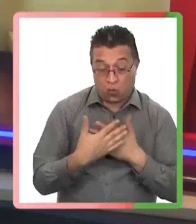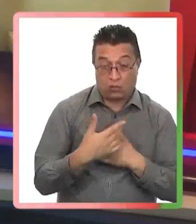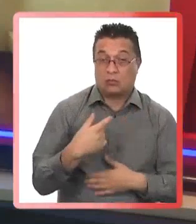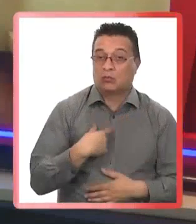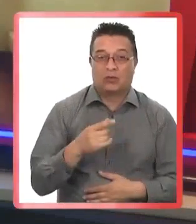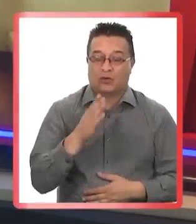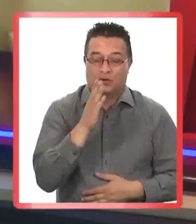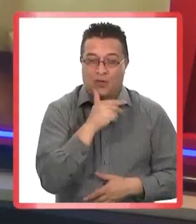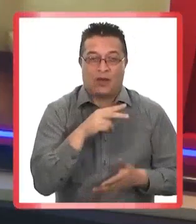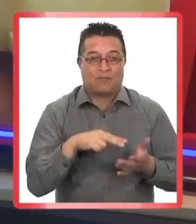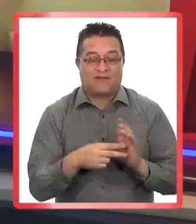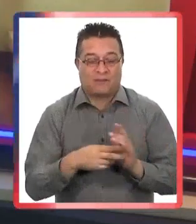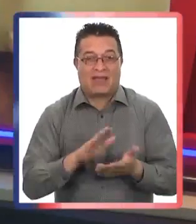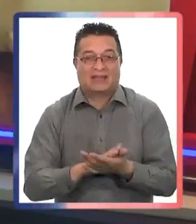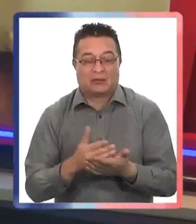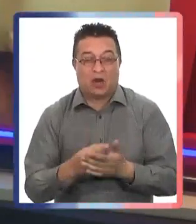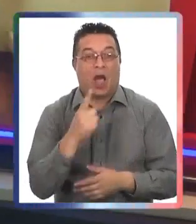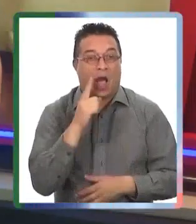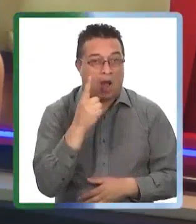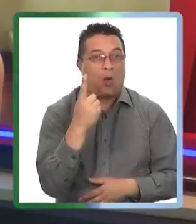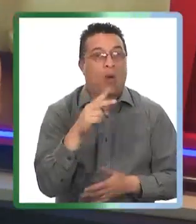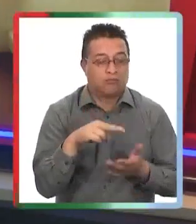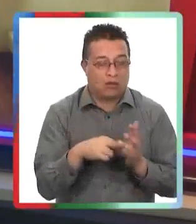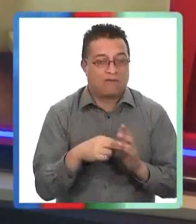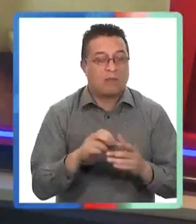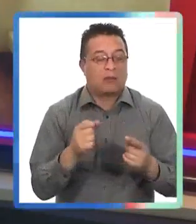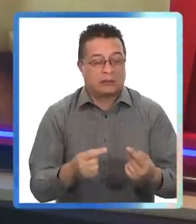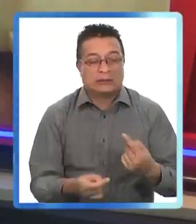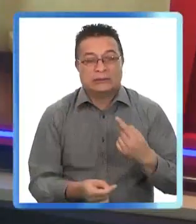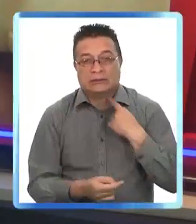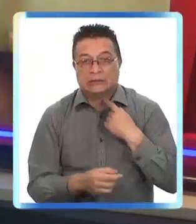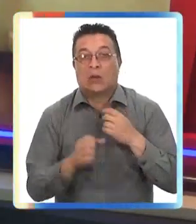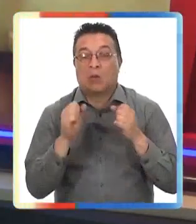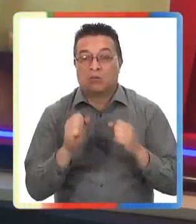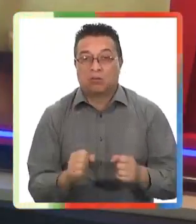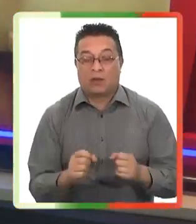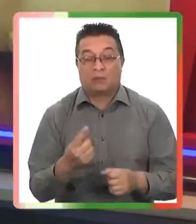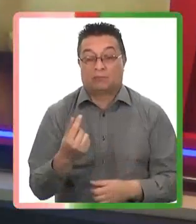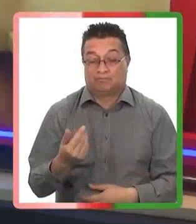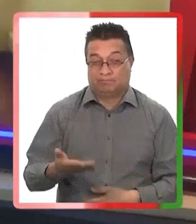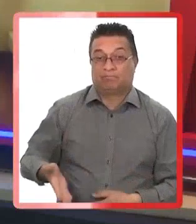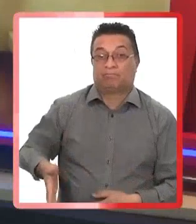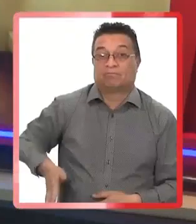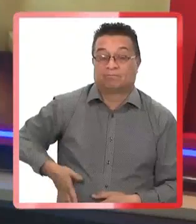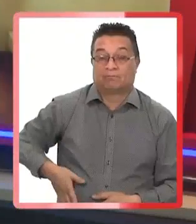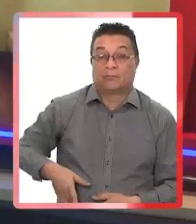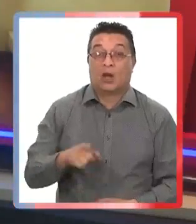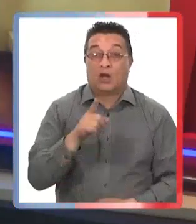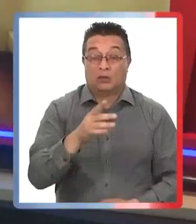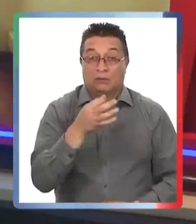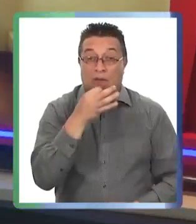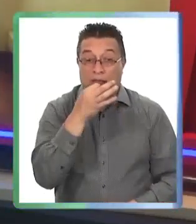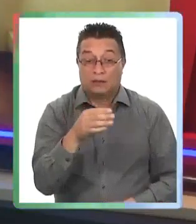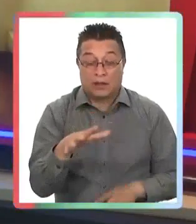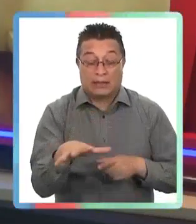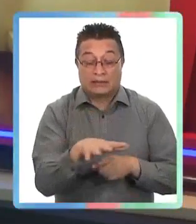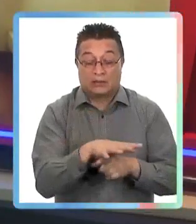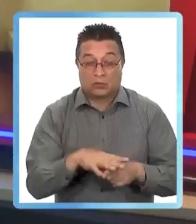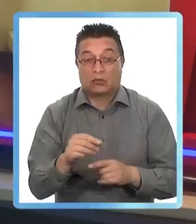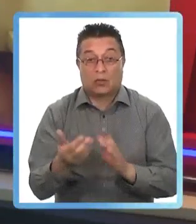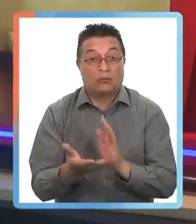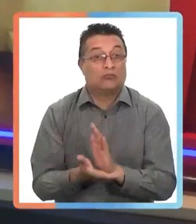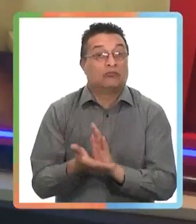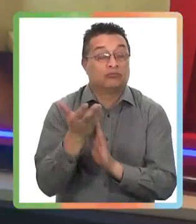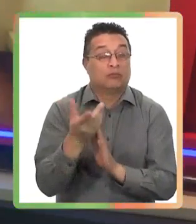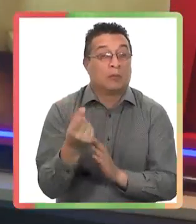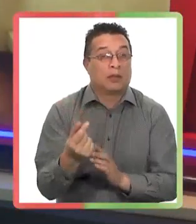si somos cuidadosos, no vamos a tener ningún problema de salud, pero hay un problema que podría venirse encima, dirán algunos, el del bolsillo. Cuando ustedes